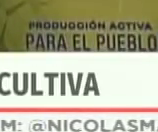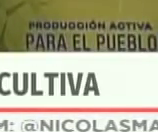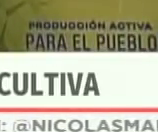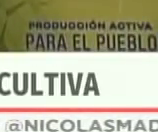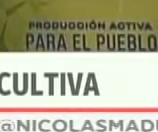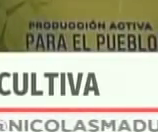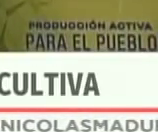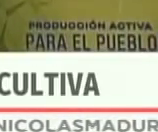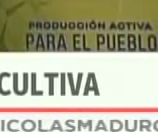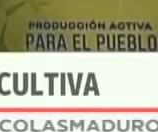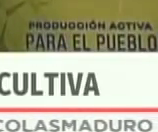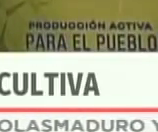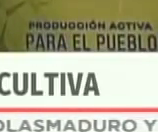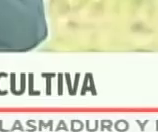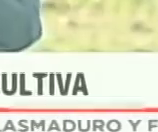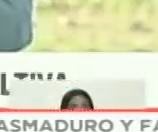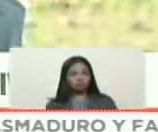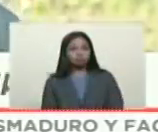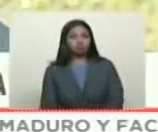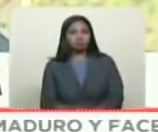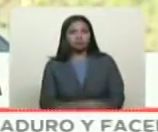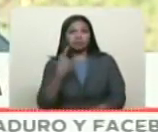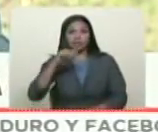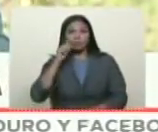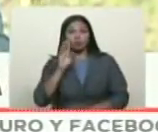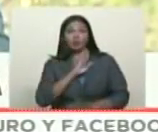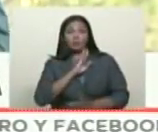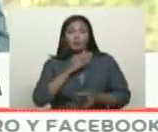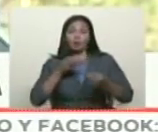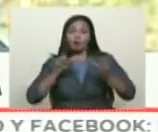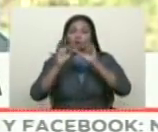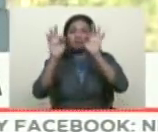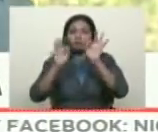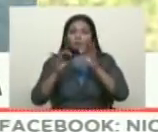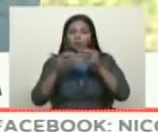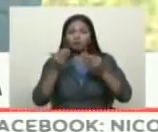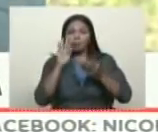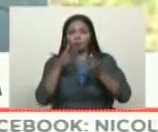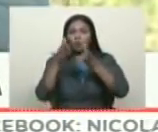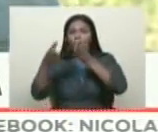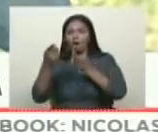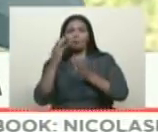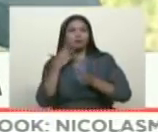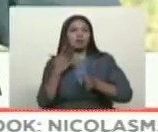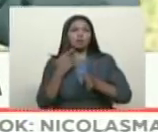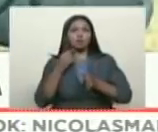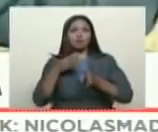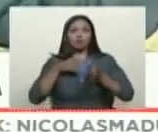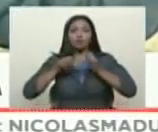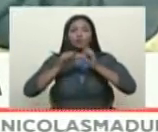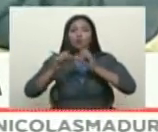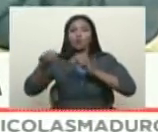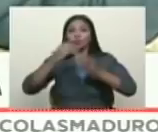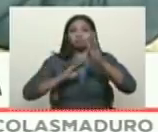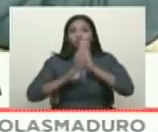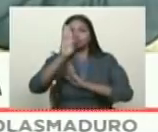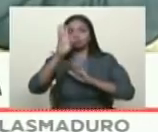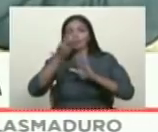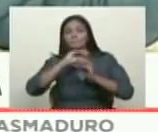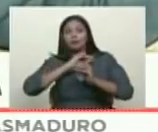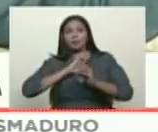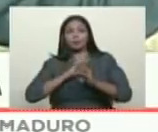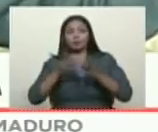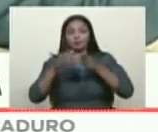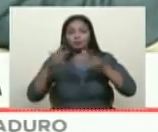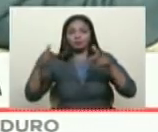es nuestro camino. Tenemos nuestro propio modelo. Por un lado, avanzar en la